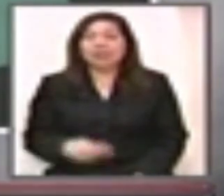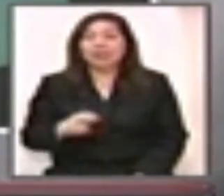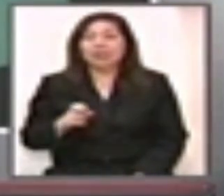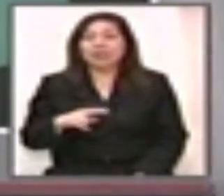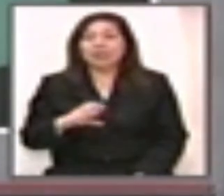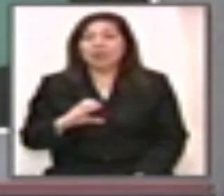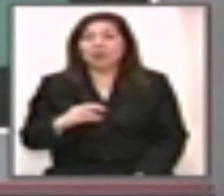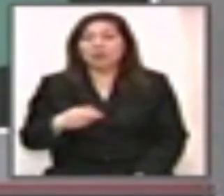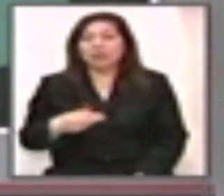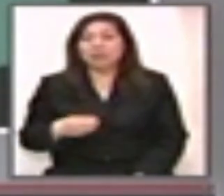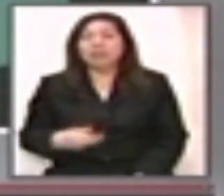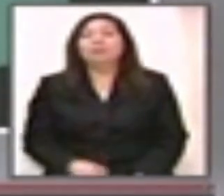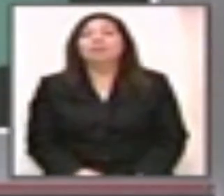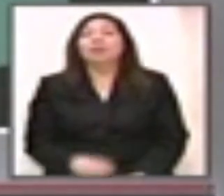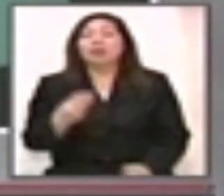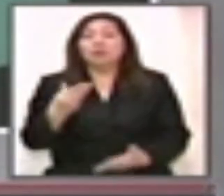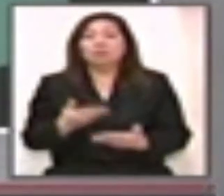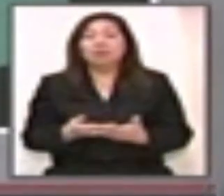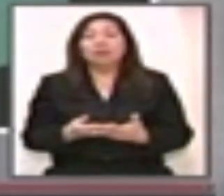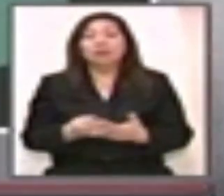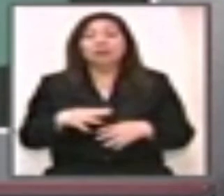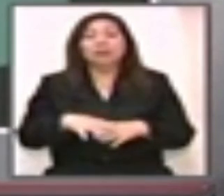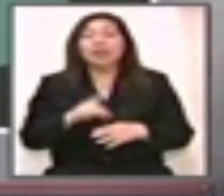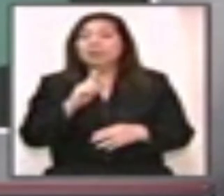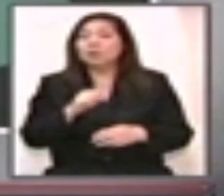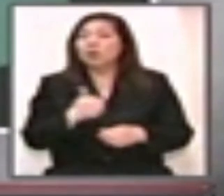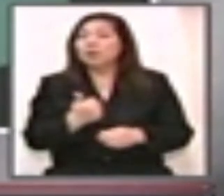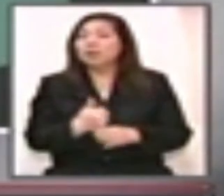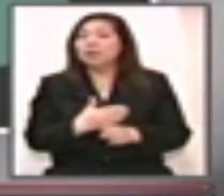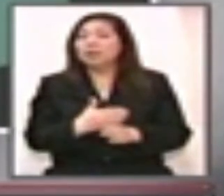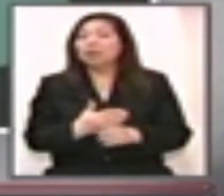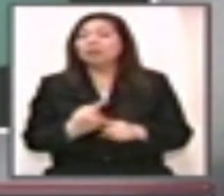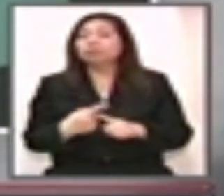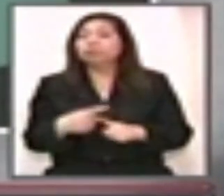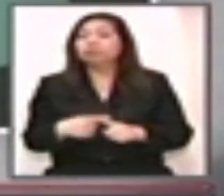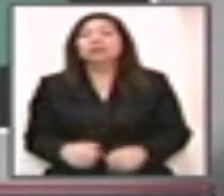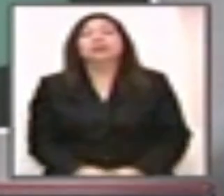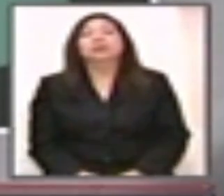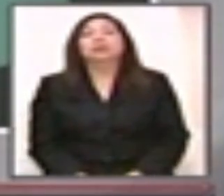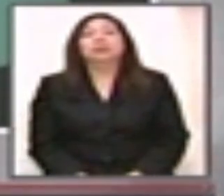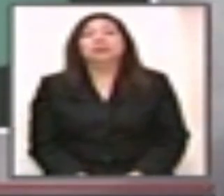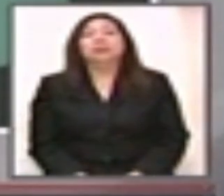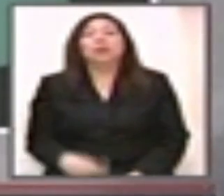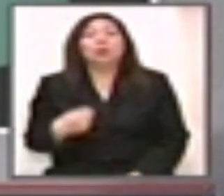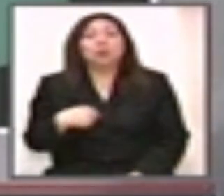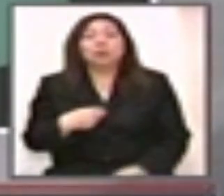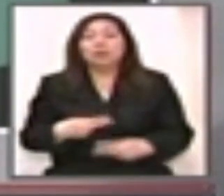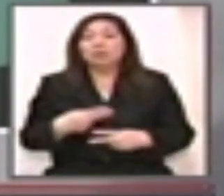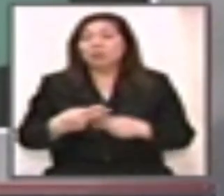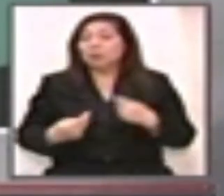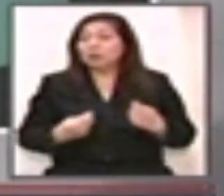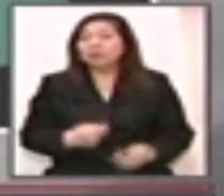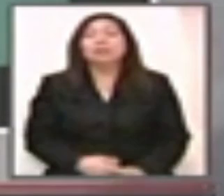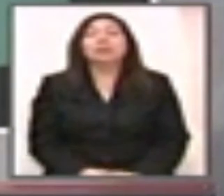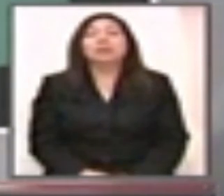Yarinacocha. En lo que significa la oferta artesanal, que es otra forma también de diversificar nuestros destinos